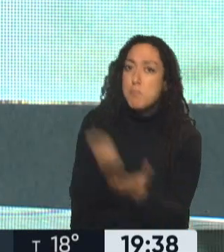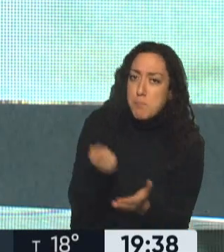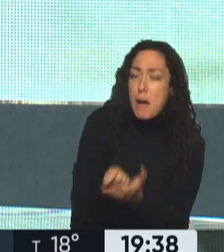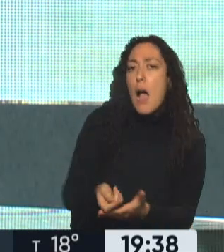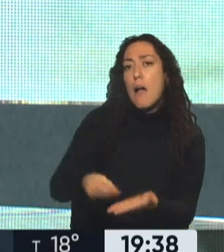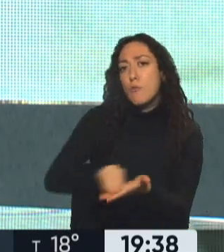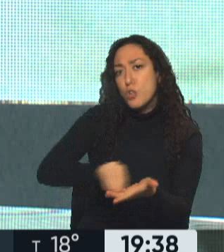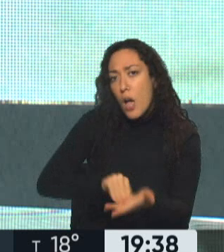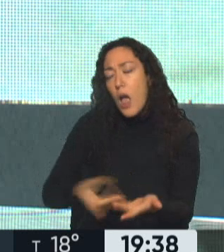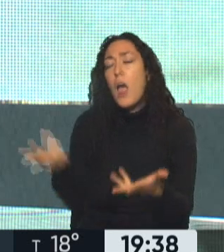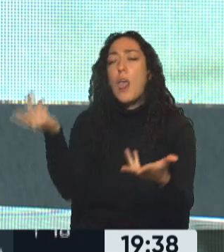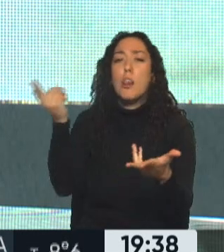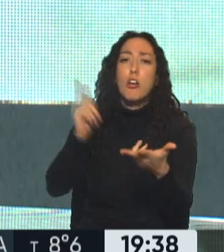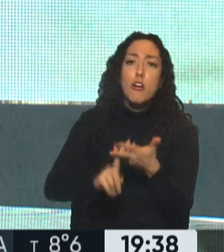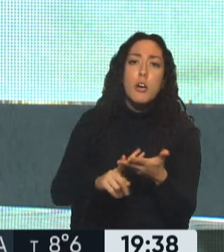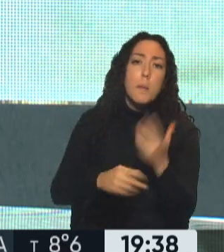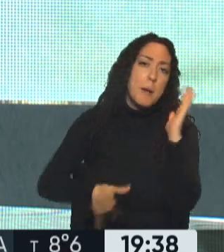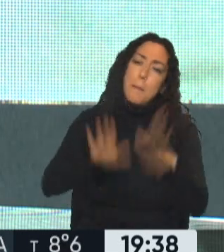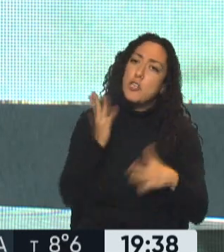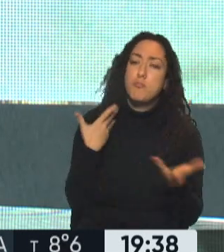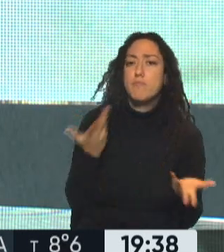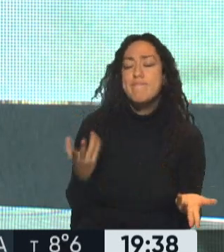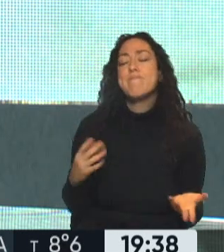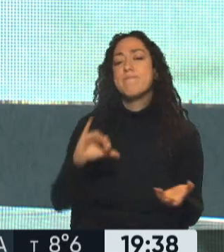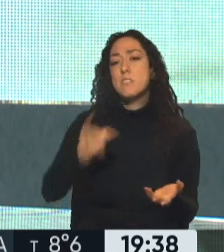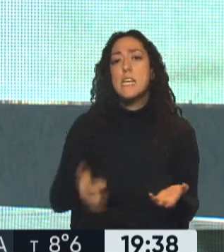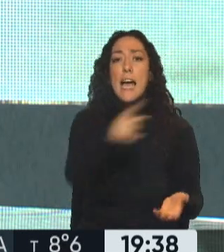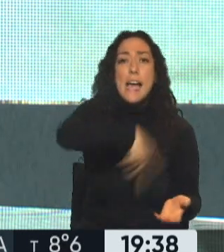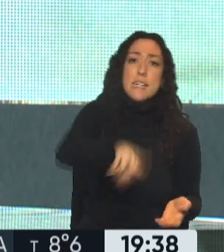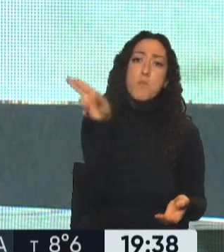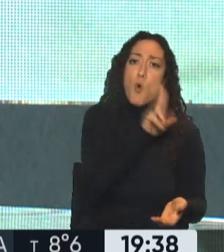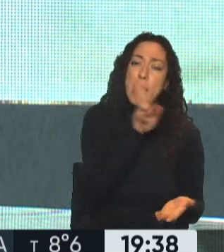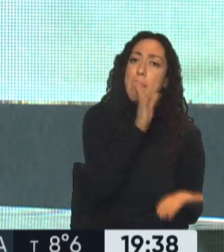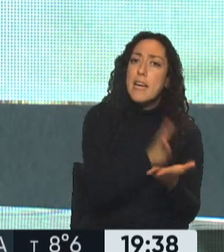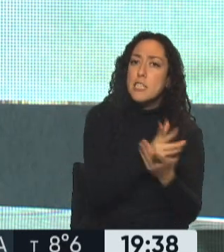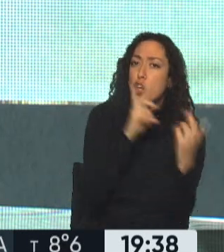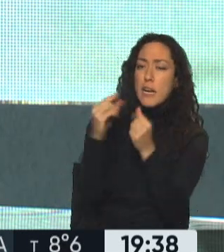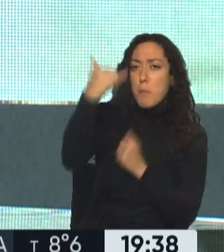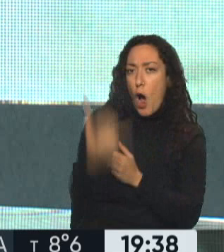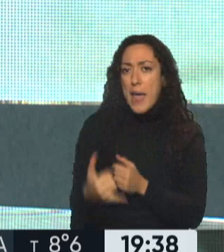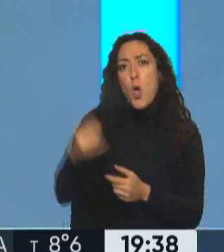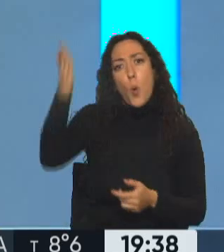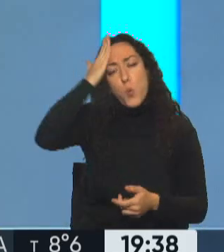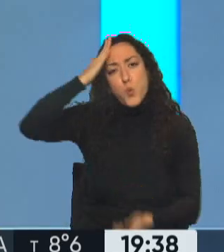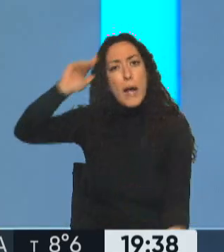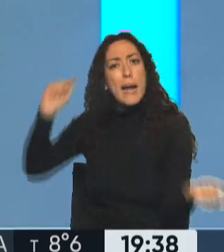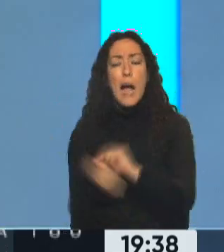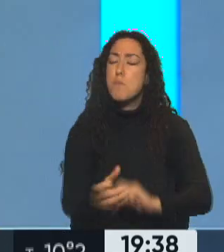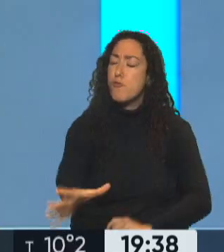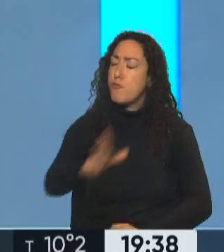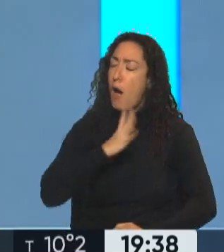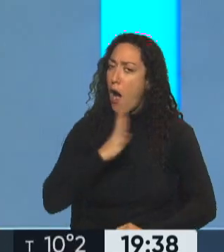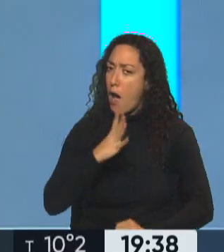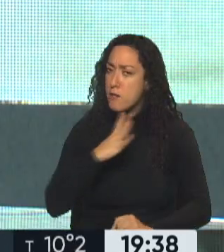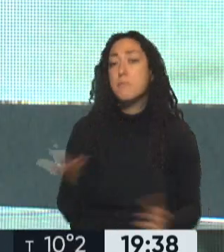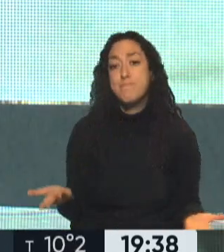de las ocasiones, tienen el derecho a ejercer este reclamo. Y que hace falta un cambio cultural, ¿no? Porque y para los varones, los